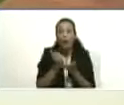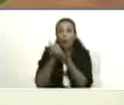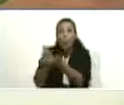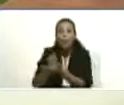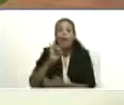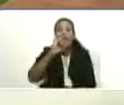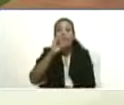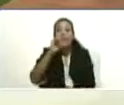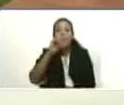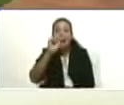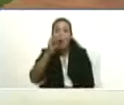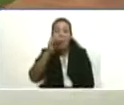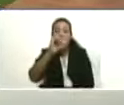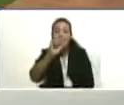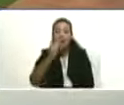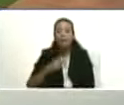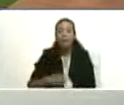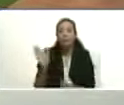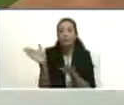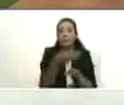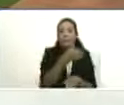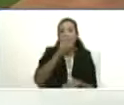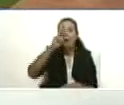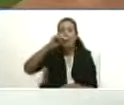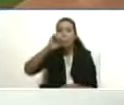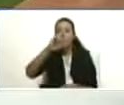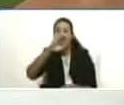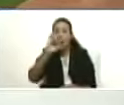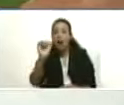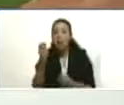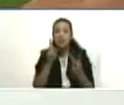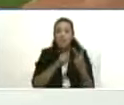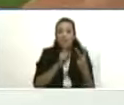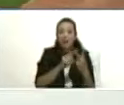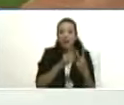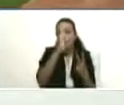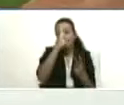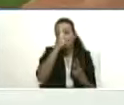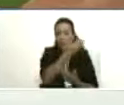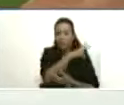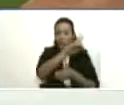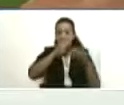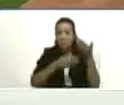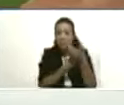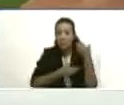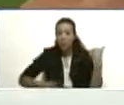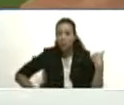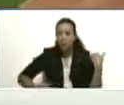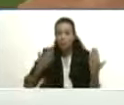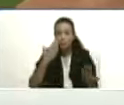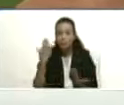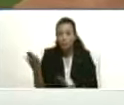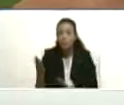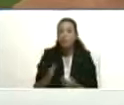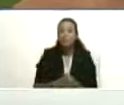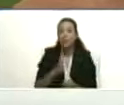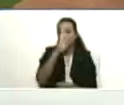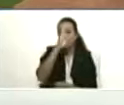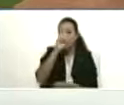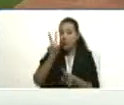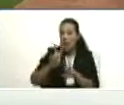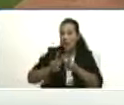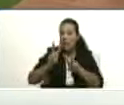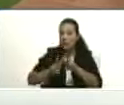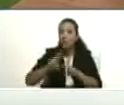Iraida, con María, vicepresidenta del Banco de Vivienda y Hábitat, María Yorley Luna,